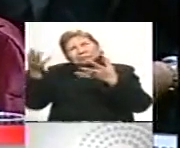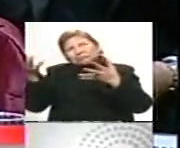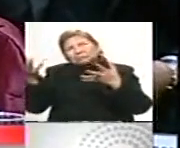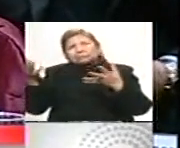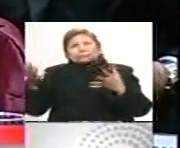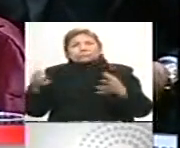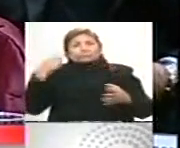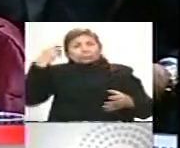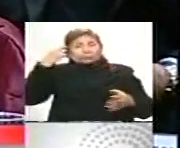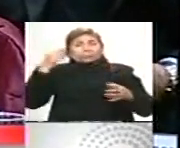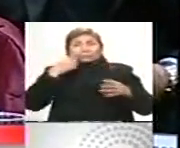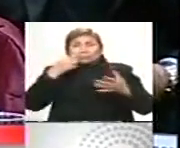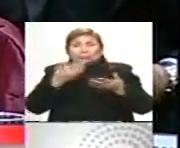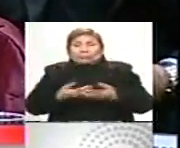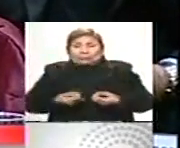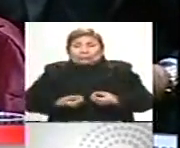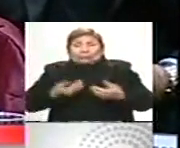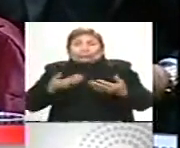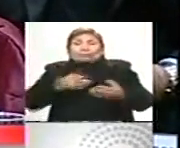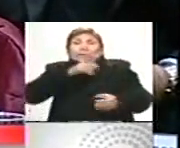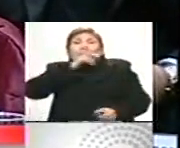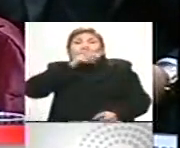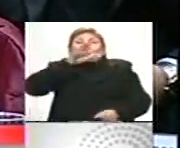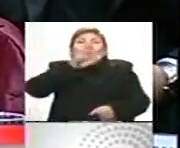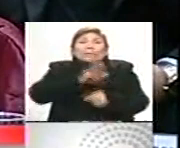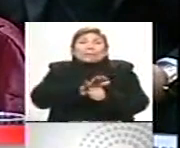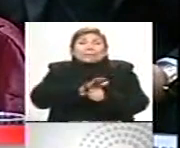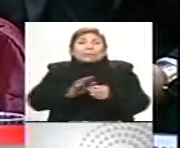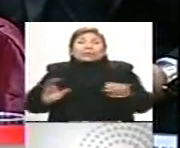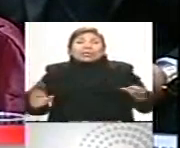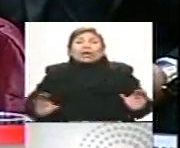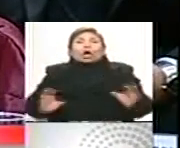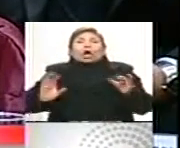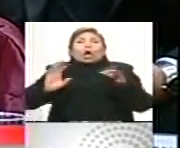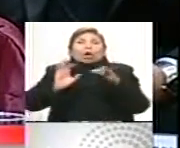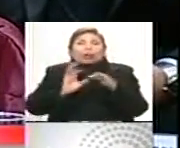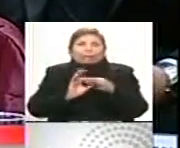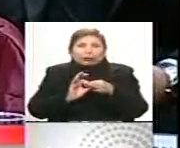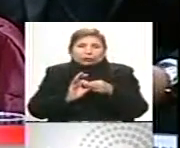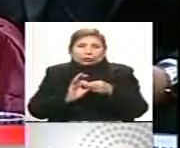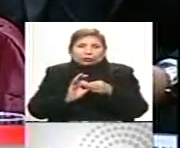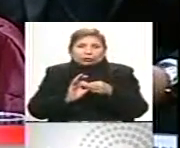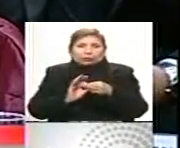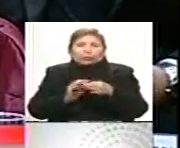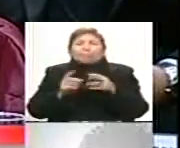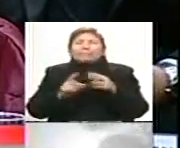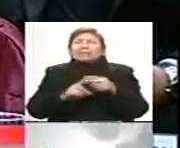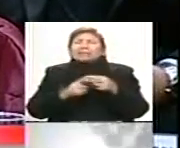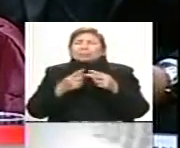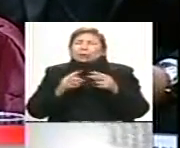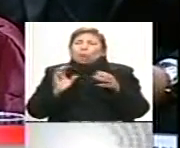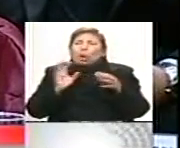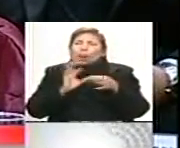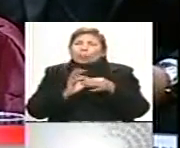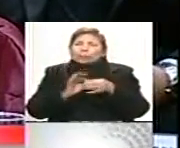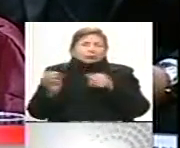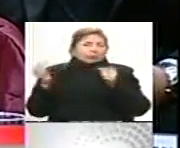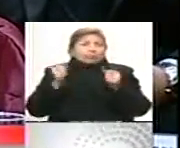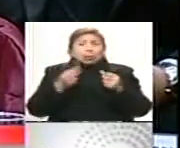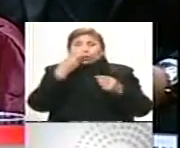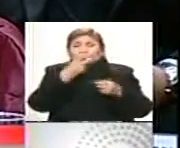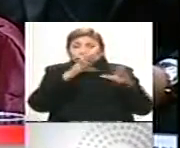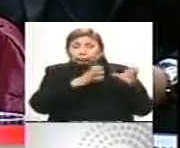contribuye a que se cumpla el principio de colaboración. el principio de colaboración entre poderes